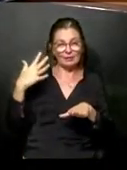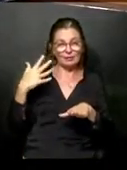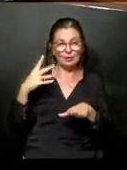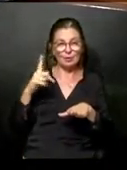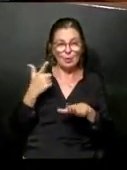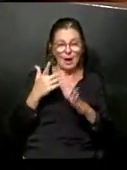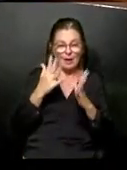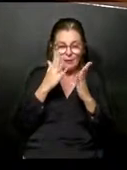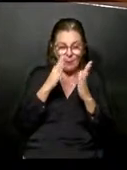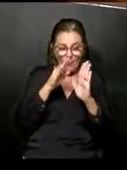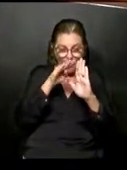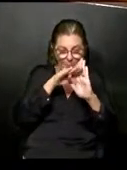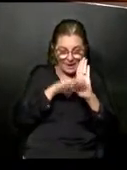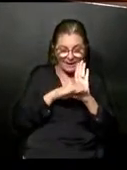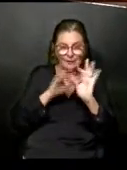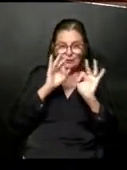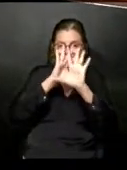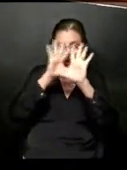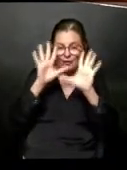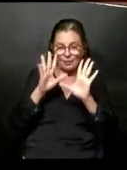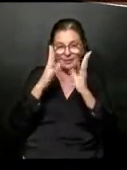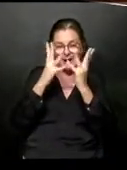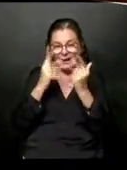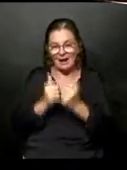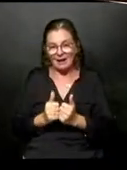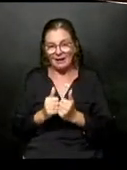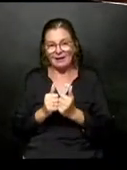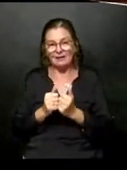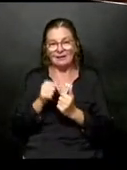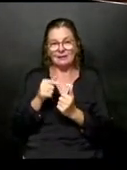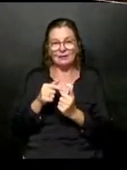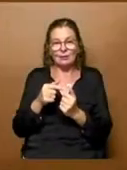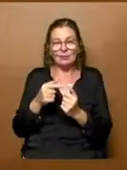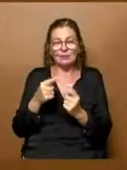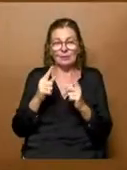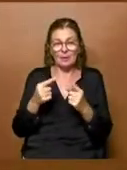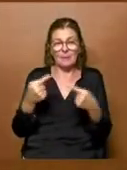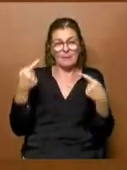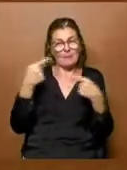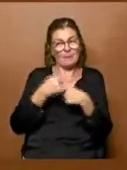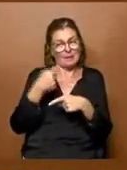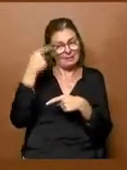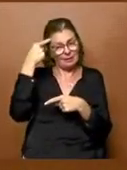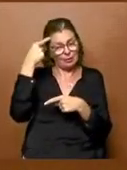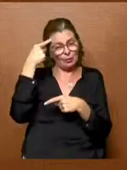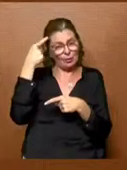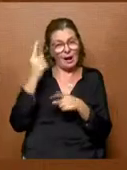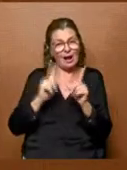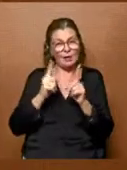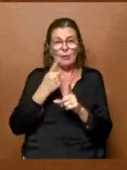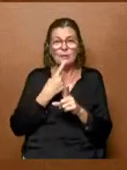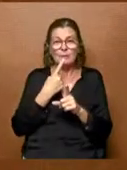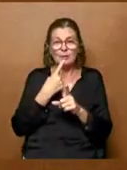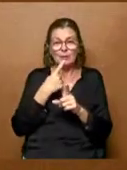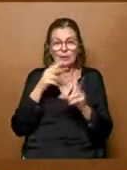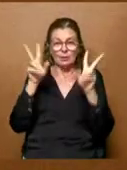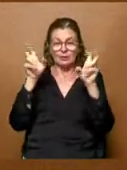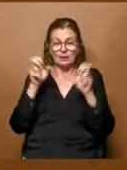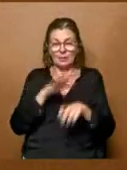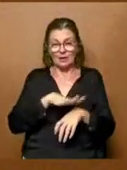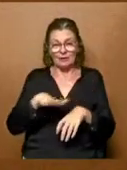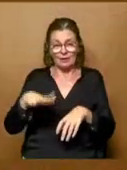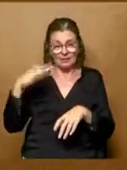una estrategia bien clara, sin hacer autocrítica también, porque una cosa que nos pasa a los políticos es que con el tema infancia y